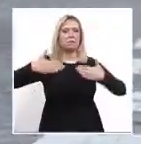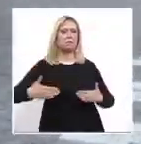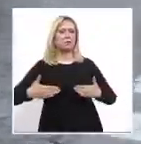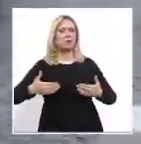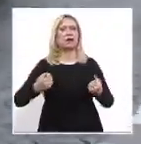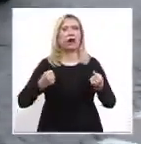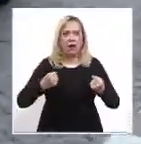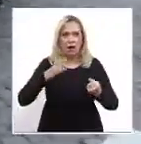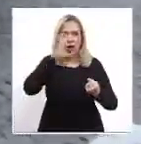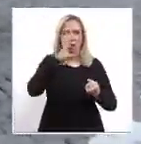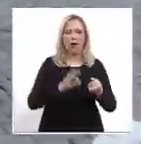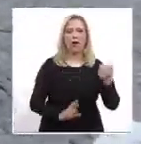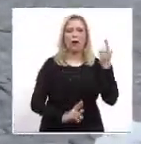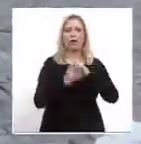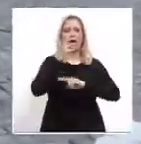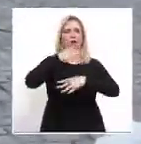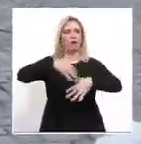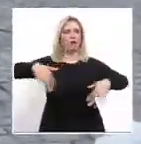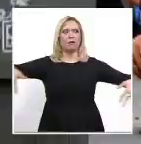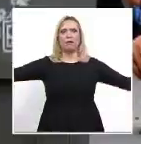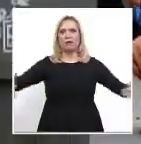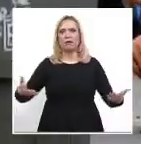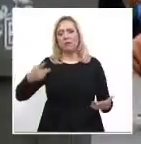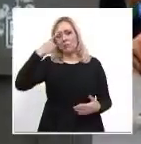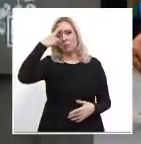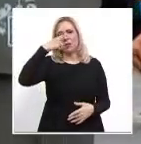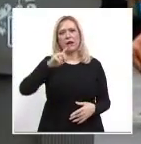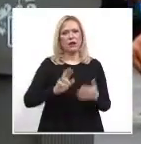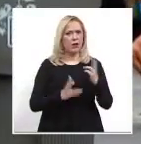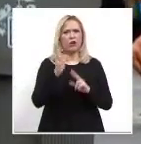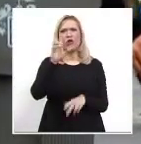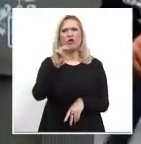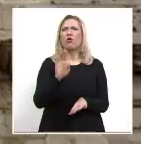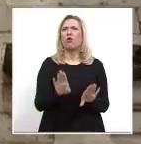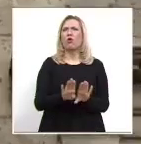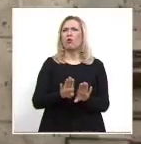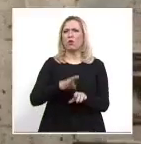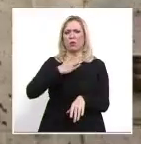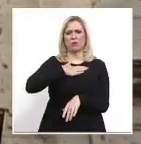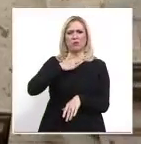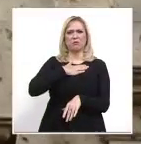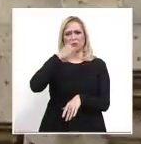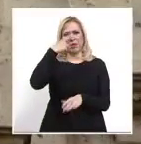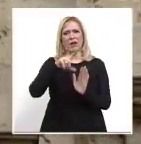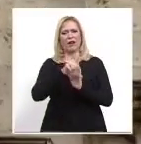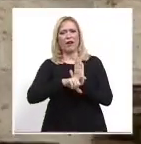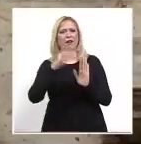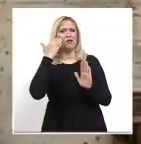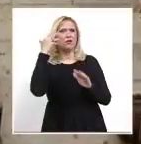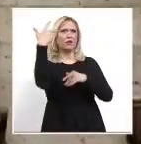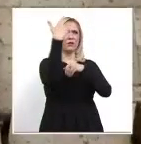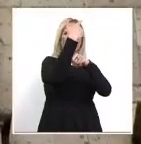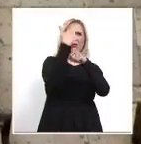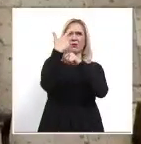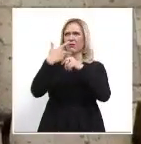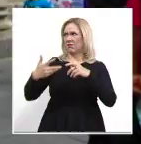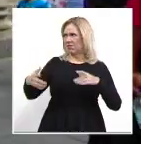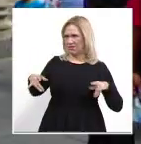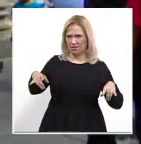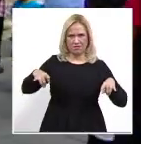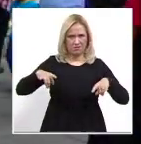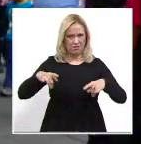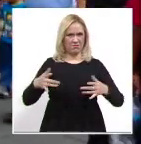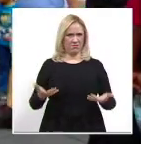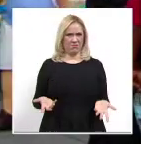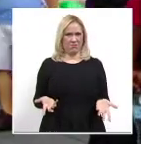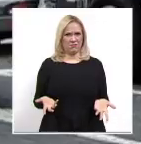vialidades municipales o estatales con fines de promoción personal en medios masivos o redes sociales. Si bien buscaba no